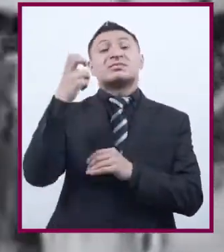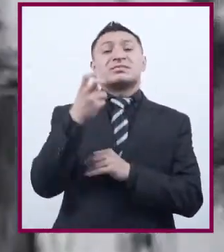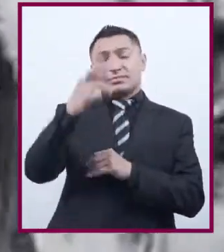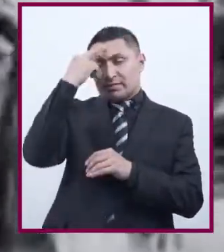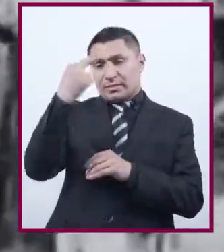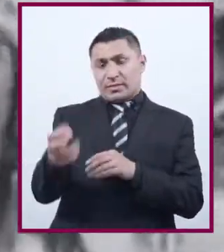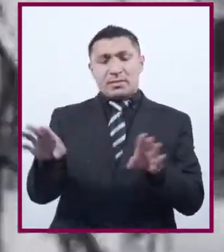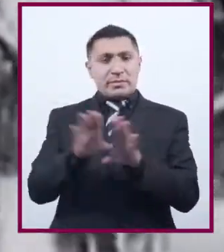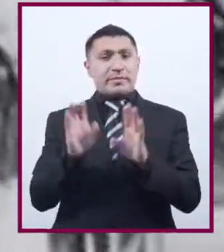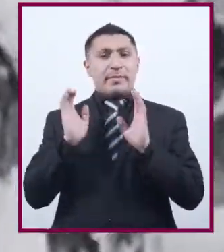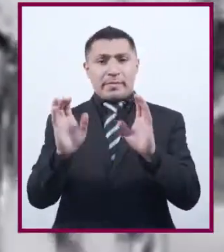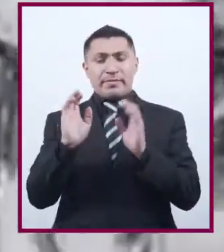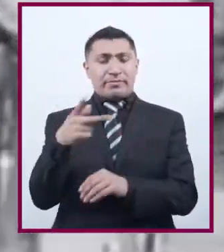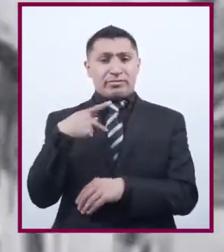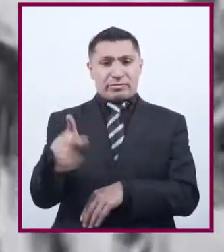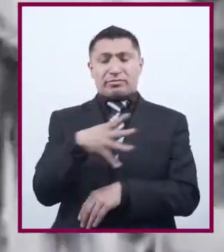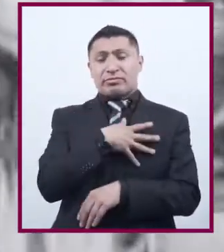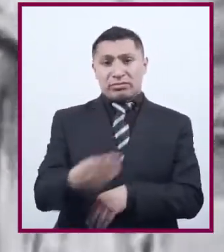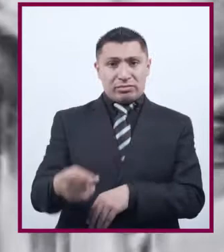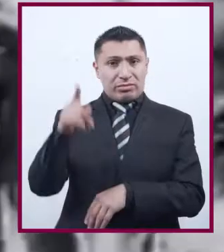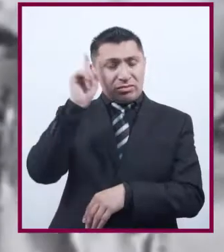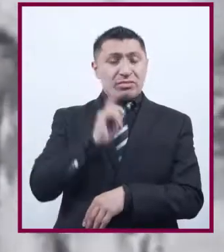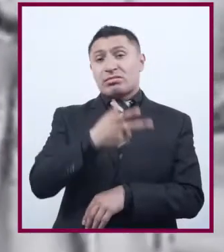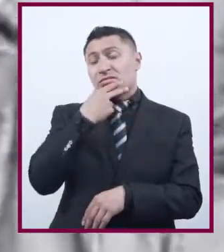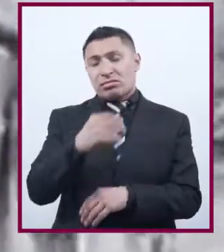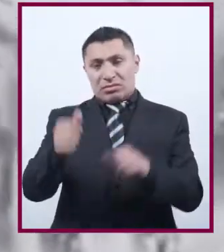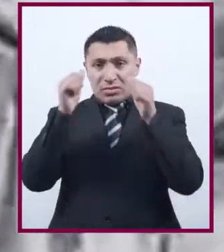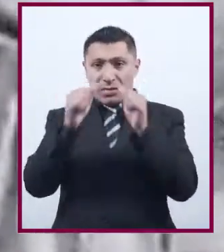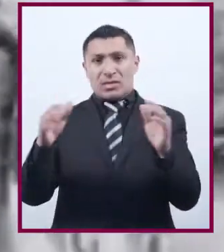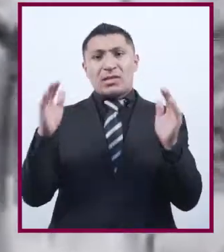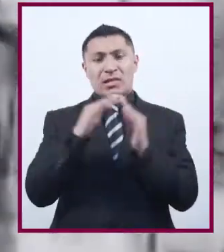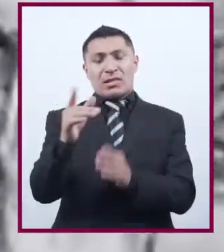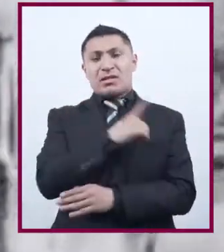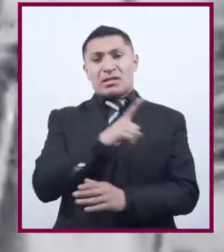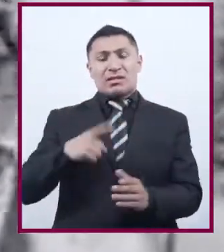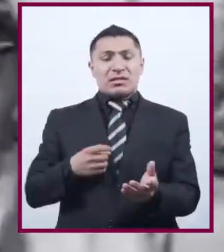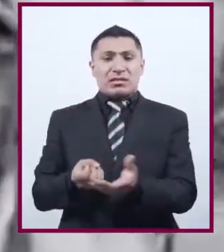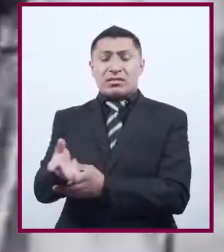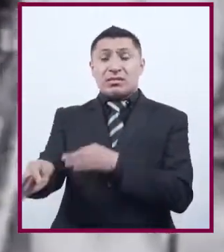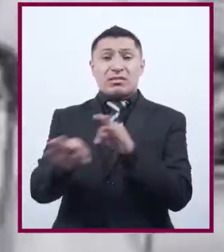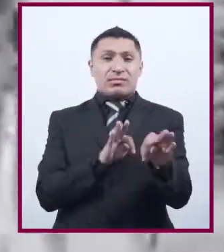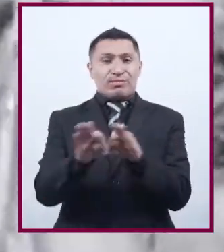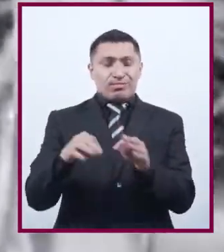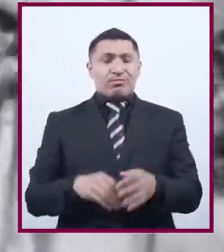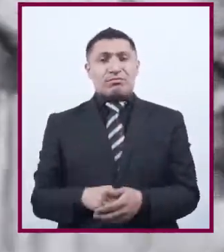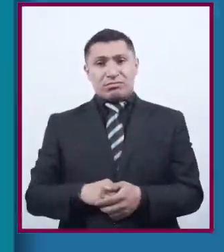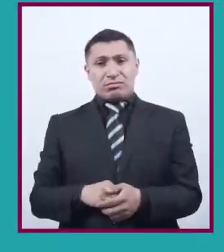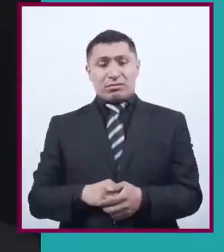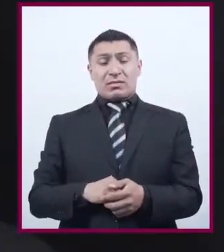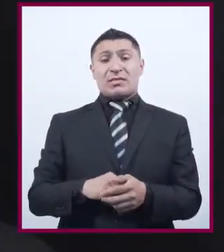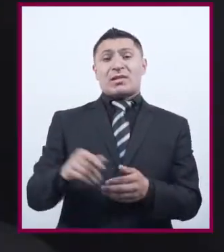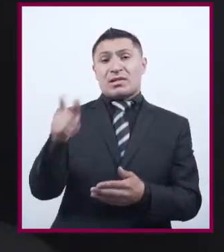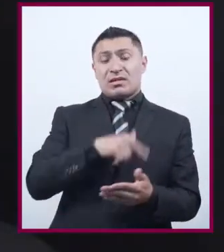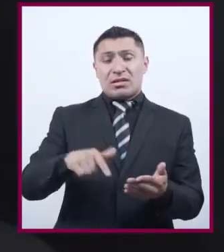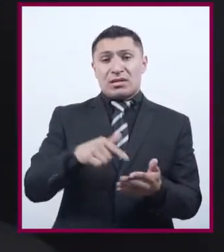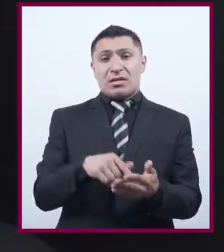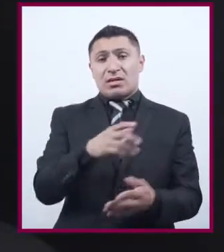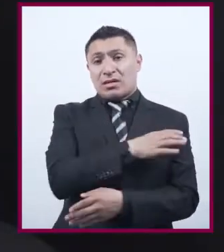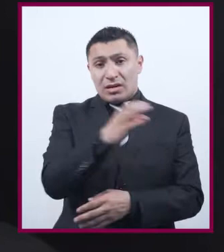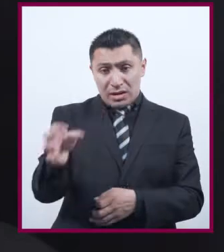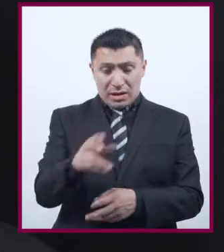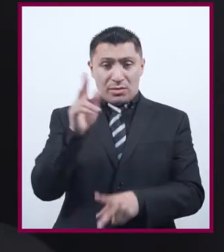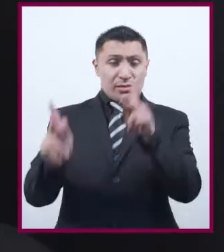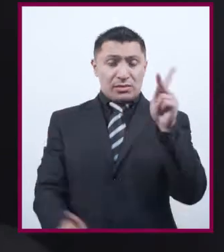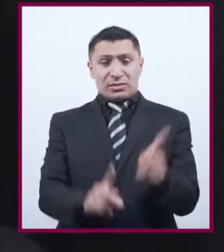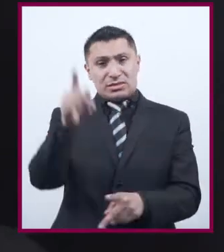por la cual, además de cuidar a sus hijos e hijas y atender sus casas, debían salir a trabajar. En las zonas rurales,